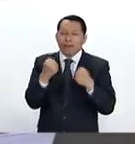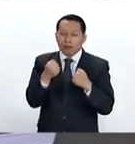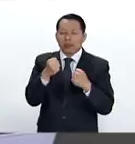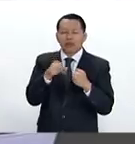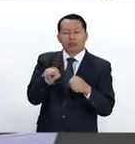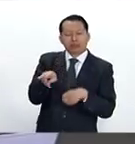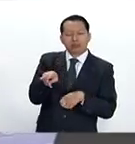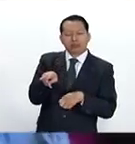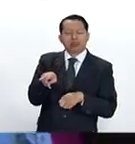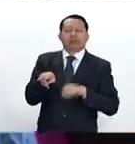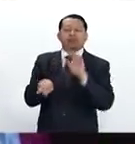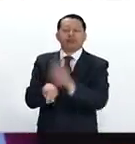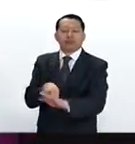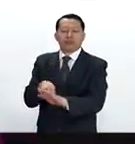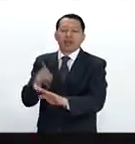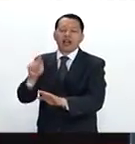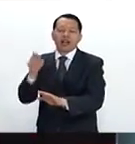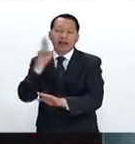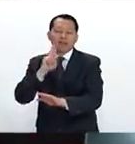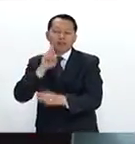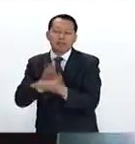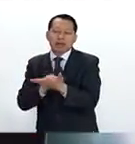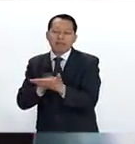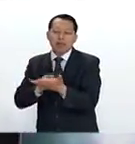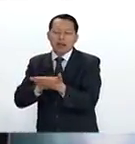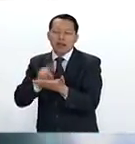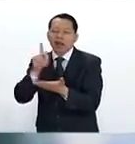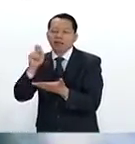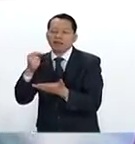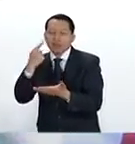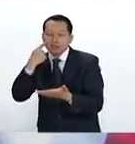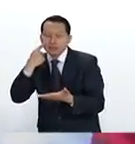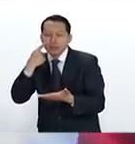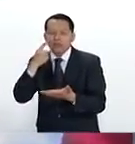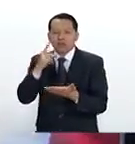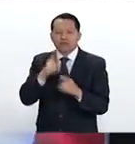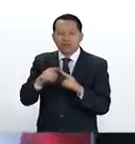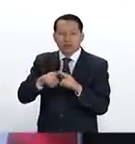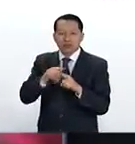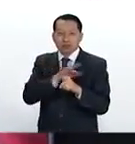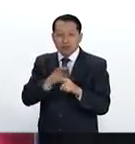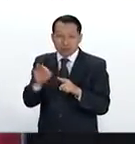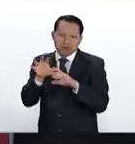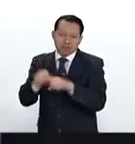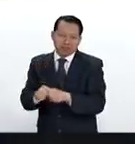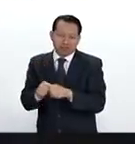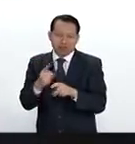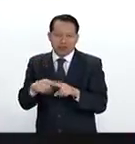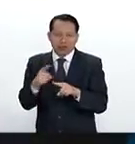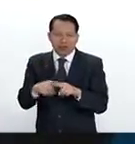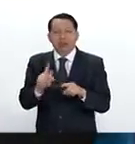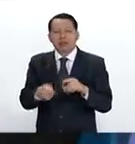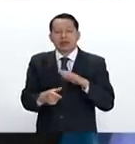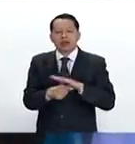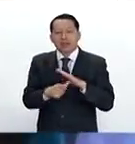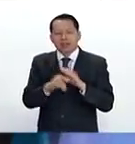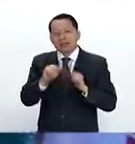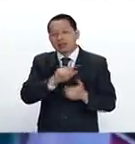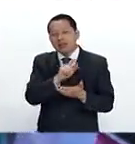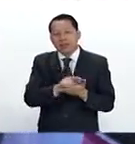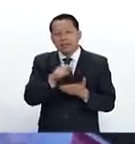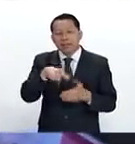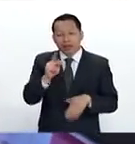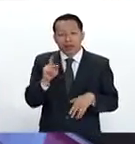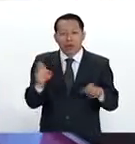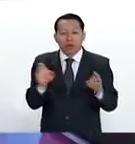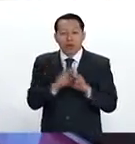papeles y consultar tu estatus legal. Por tanto, estamos hablando de su gabinete está más apegado a las leyes, pero más